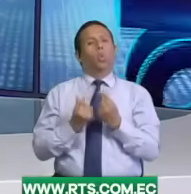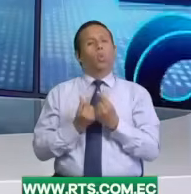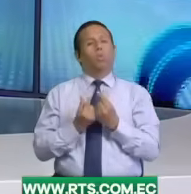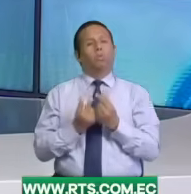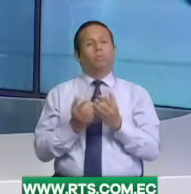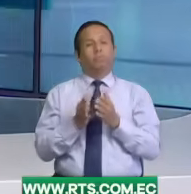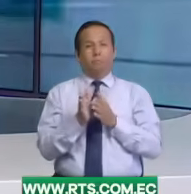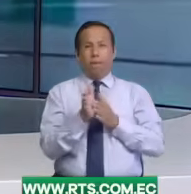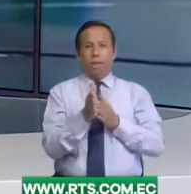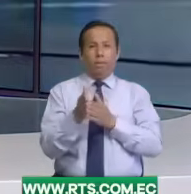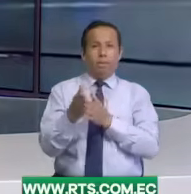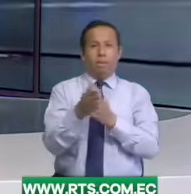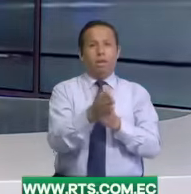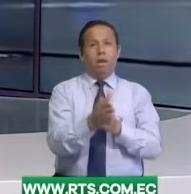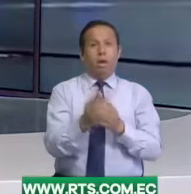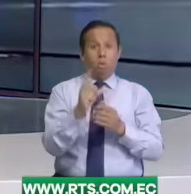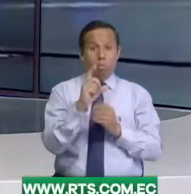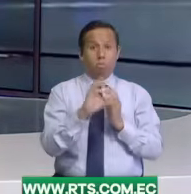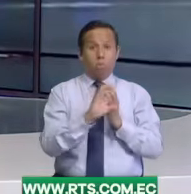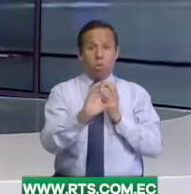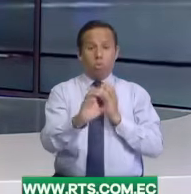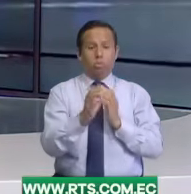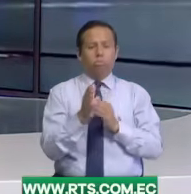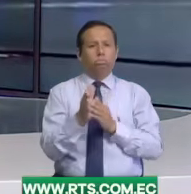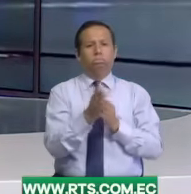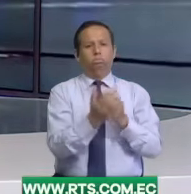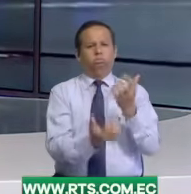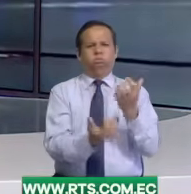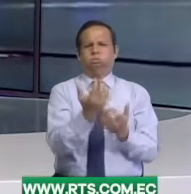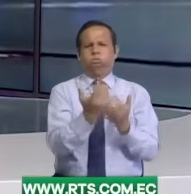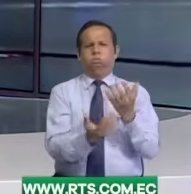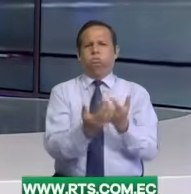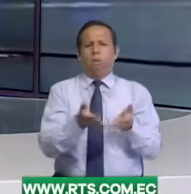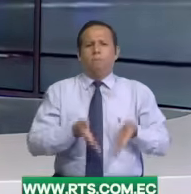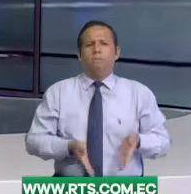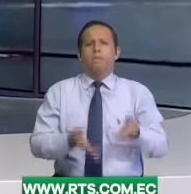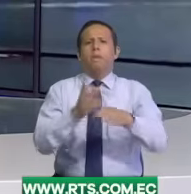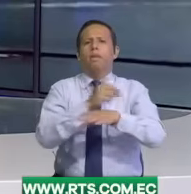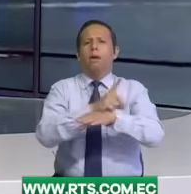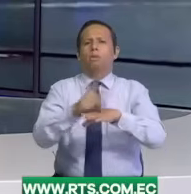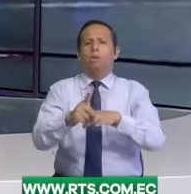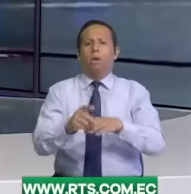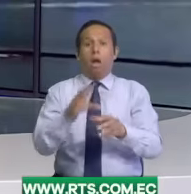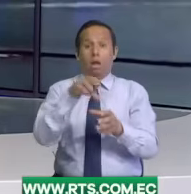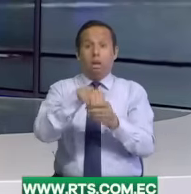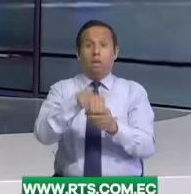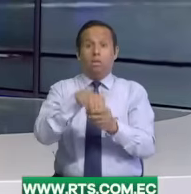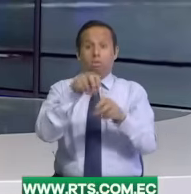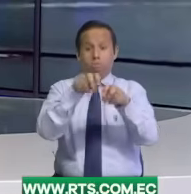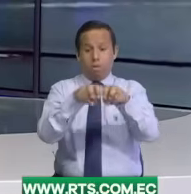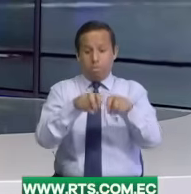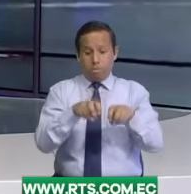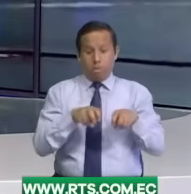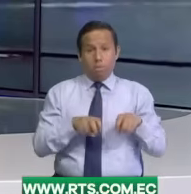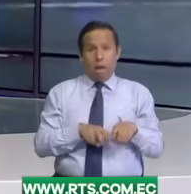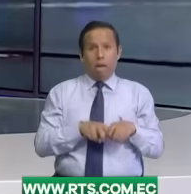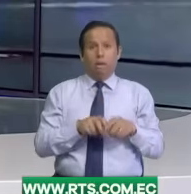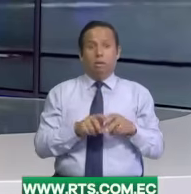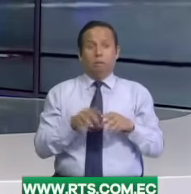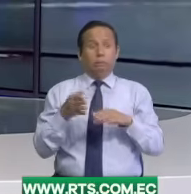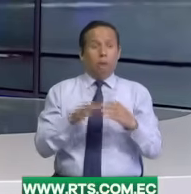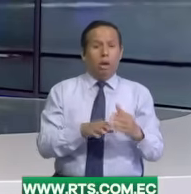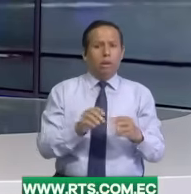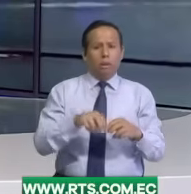Metrovía se incendió en la vía a Daule. Pese a que había pasajeros a bordo, ninguno resultó herido, pues lograron evacuar el vehículo